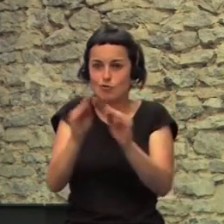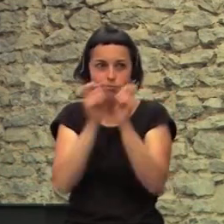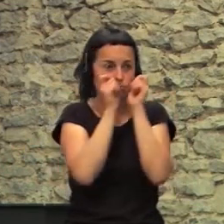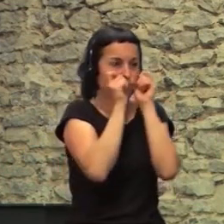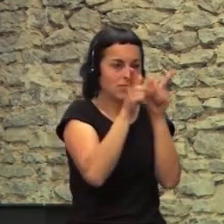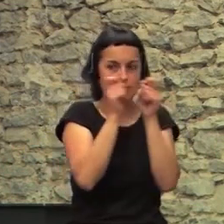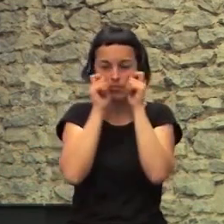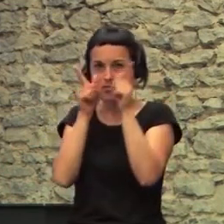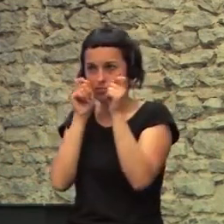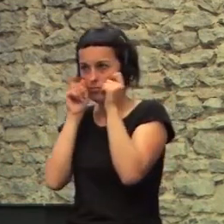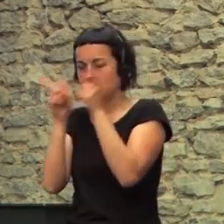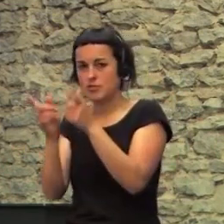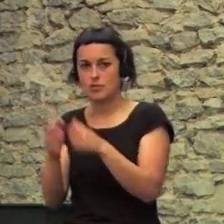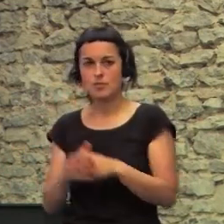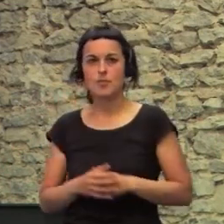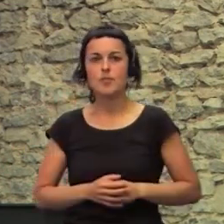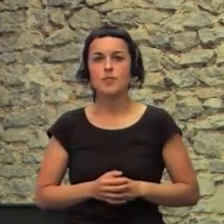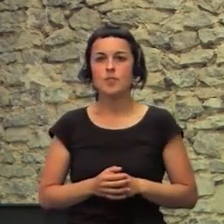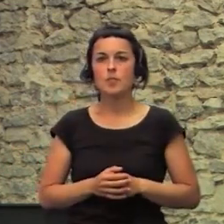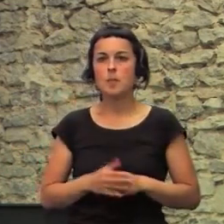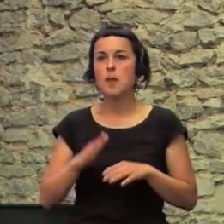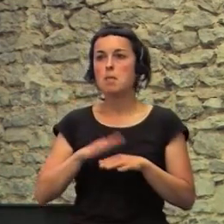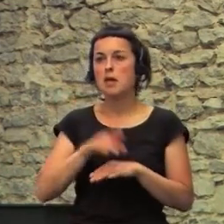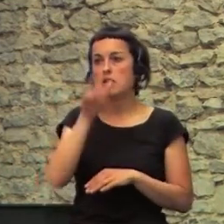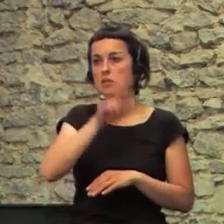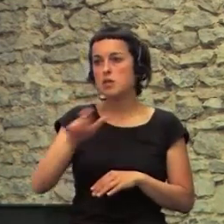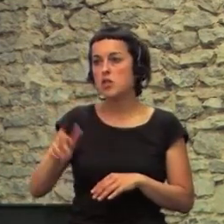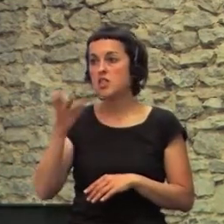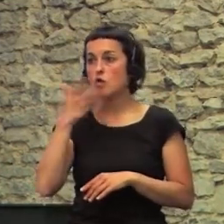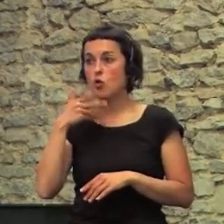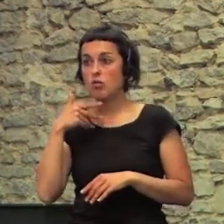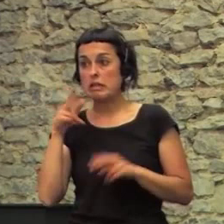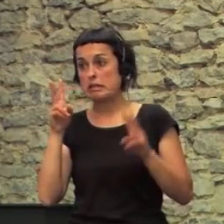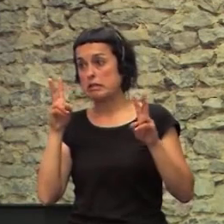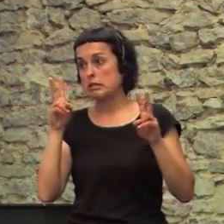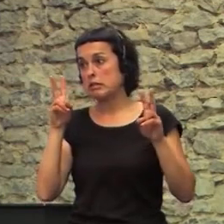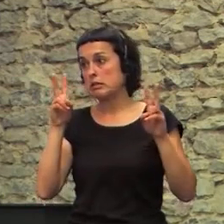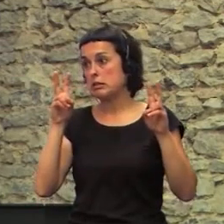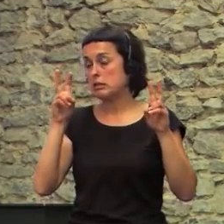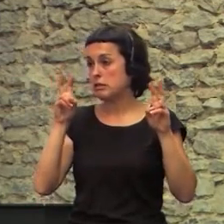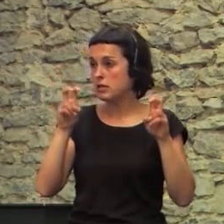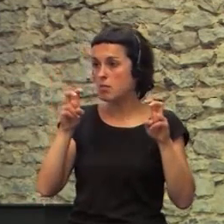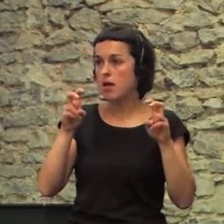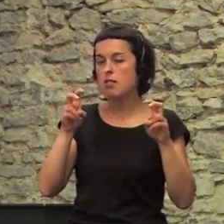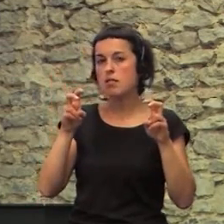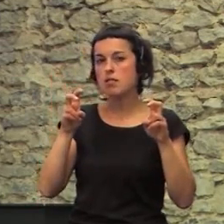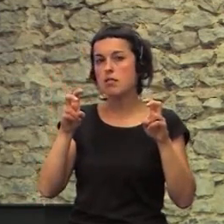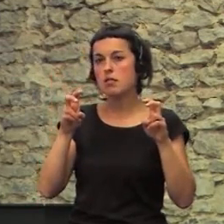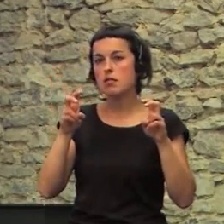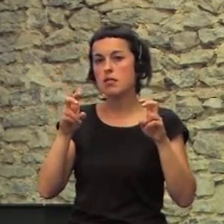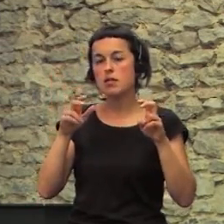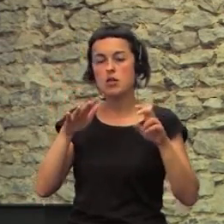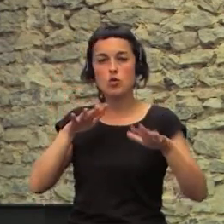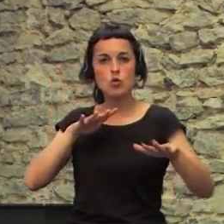interesante. Para quienes conozcáis así un poquito algo de este mundo, los activismos que tuvieron